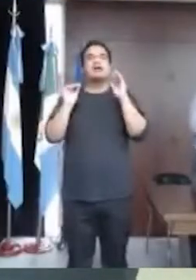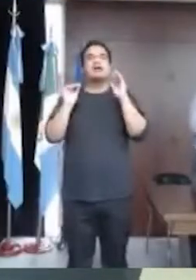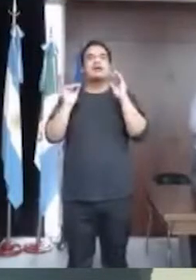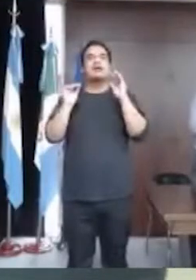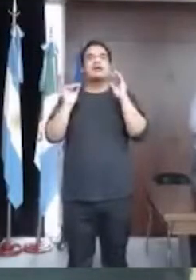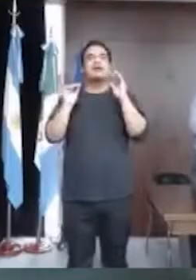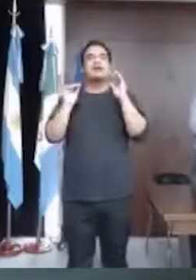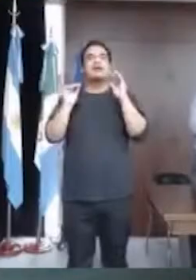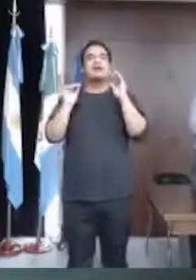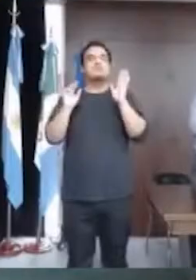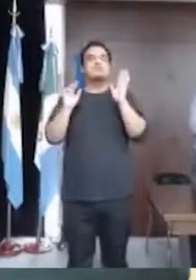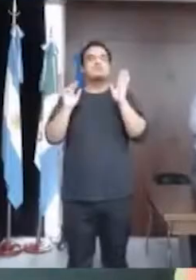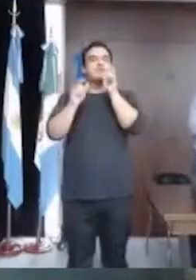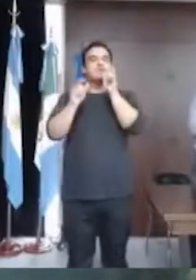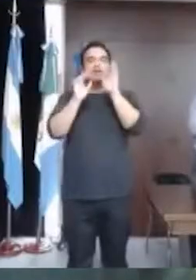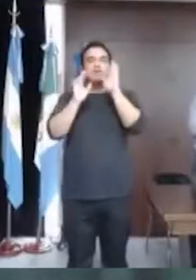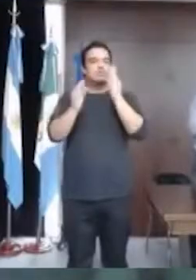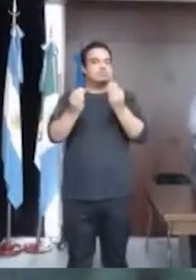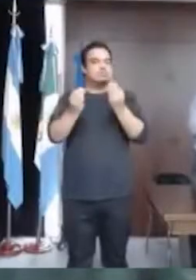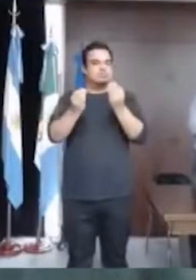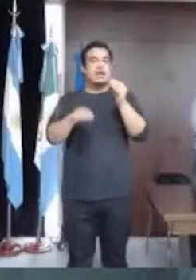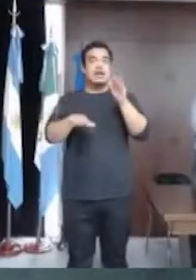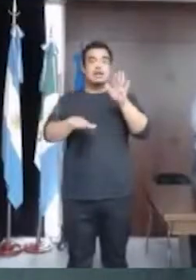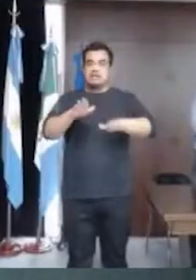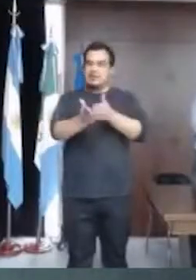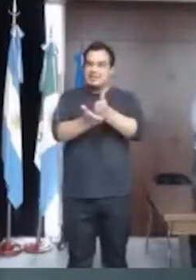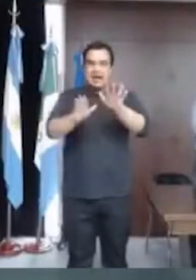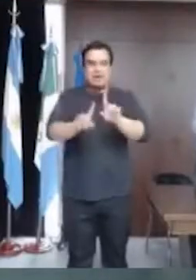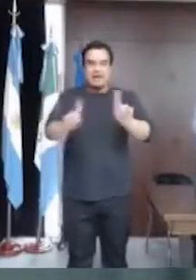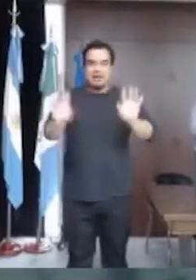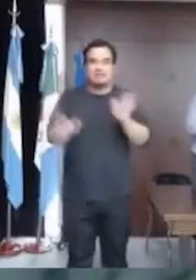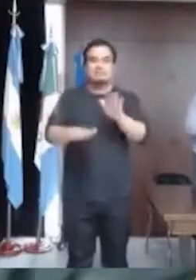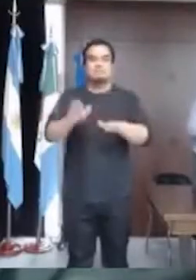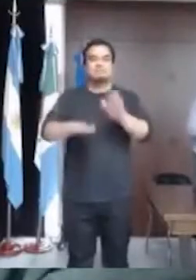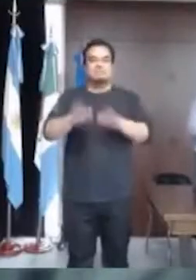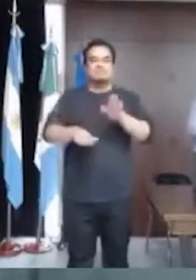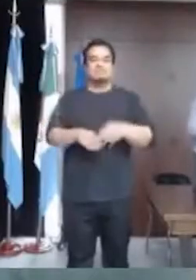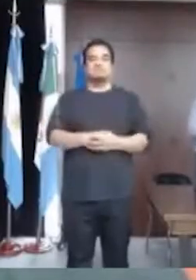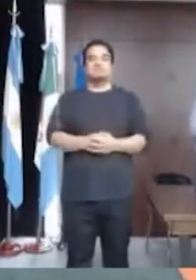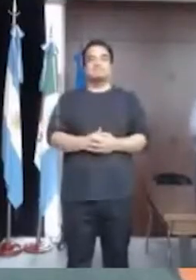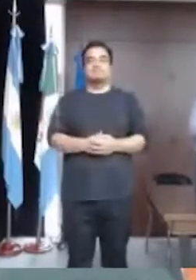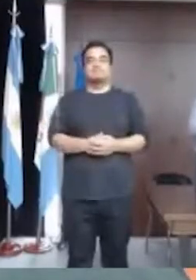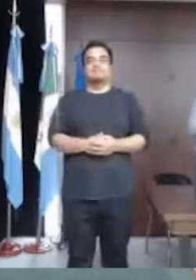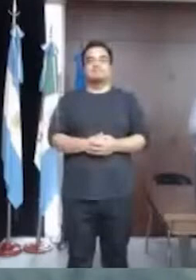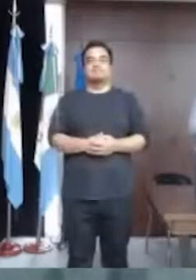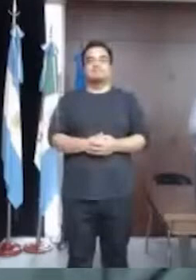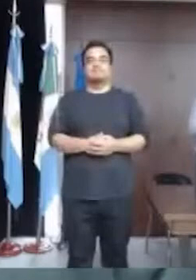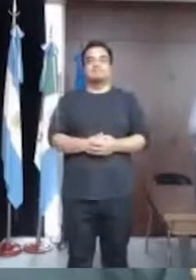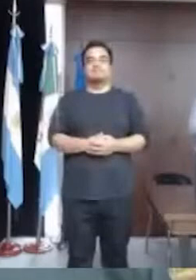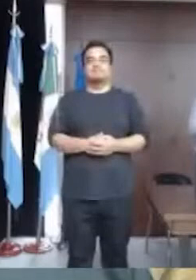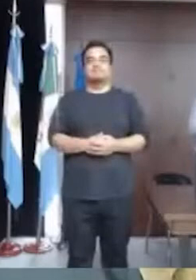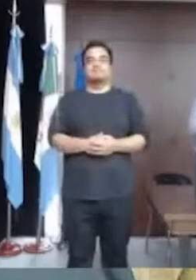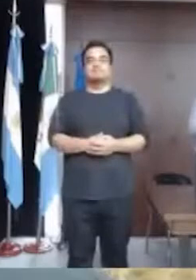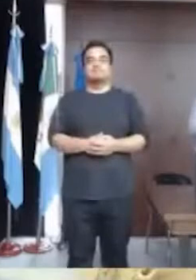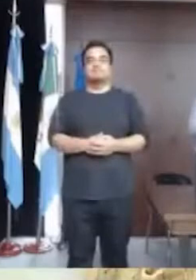Vamos. Bien, les agradezco Esto es como introducción, un poco